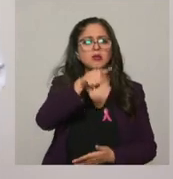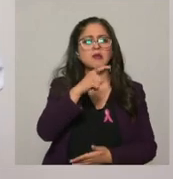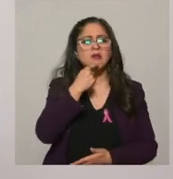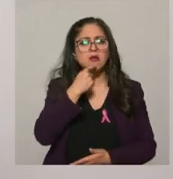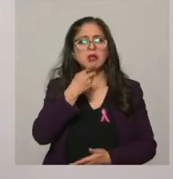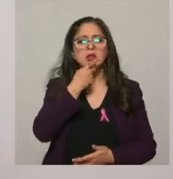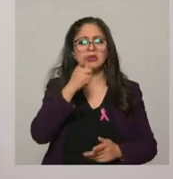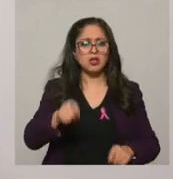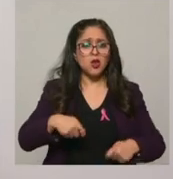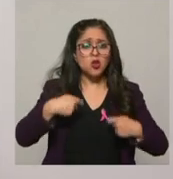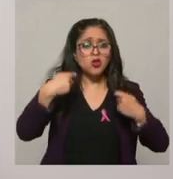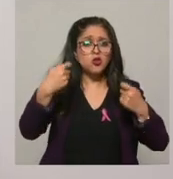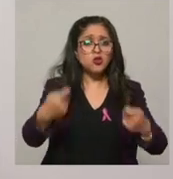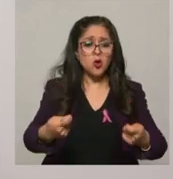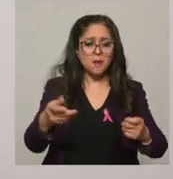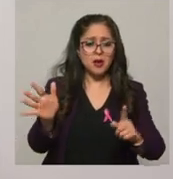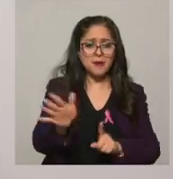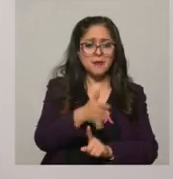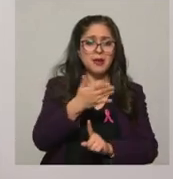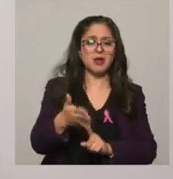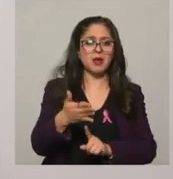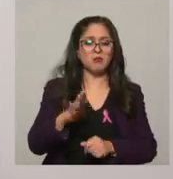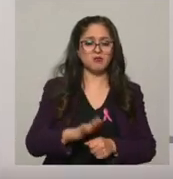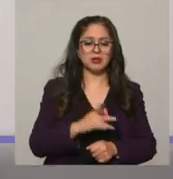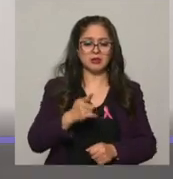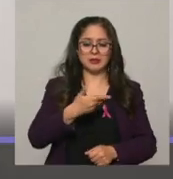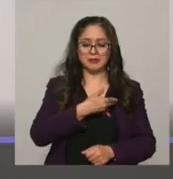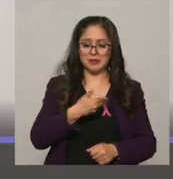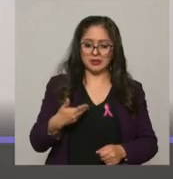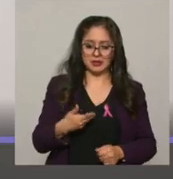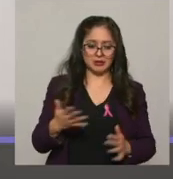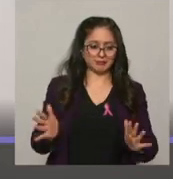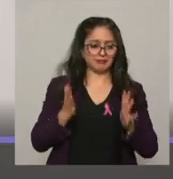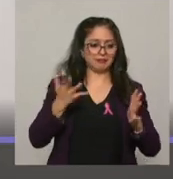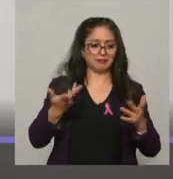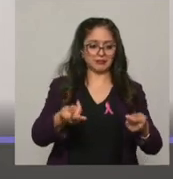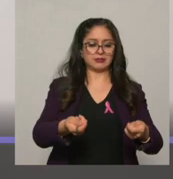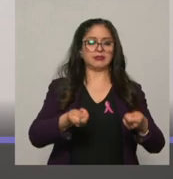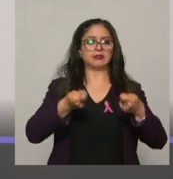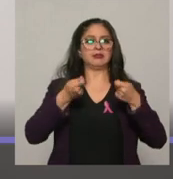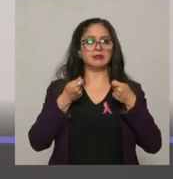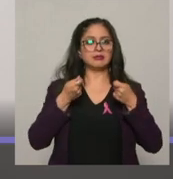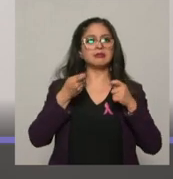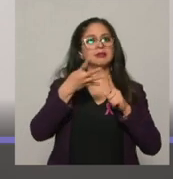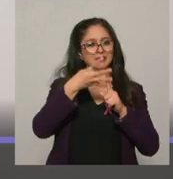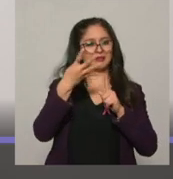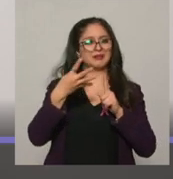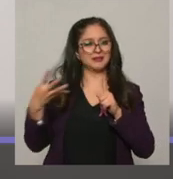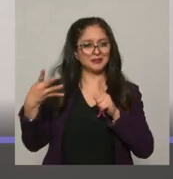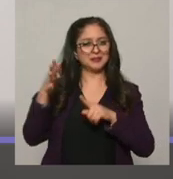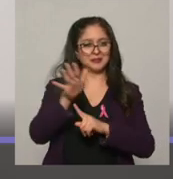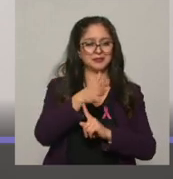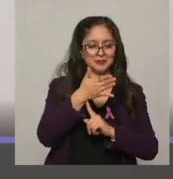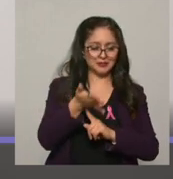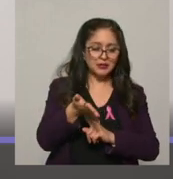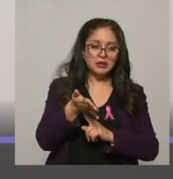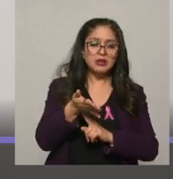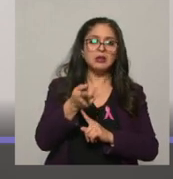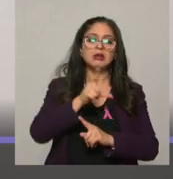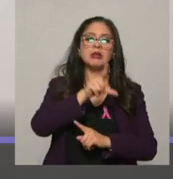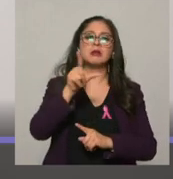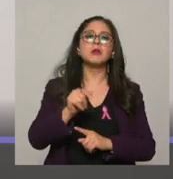bandera. Y Andrés Manuel no le quedó de otra más que pues tomar la bandera. Y eso pues bueno, de alguna manera fue un